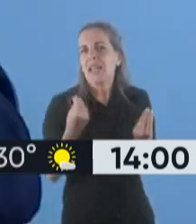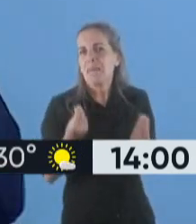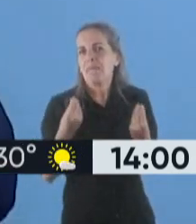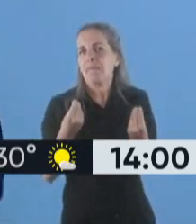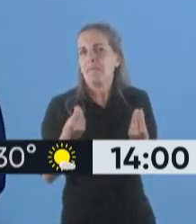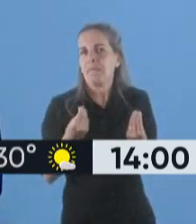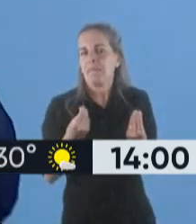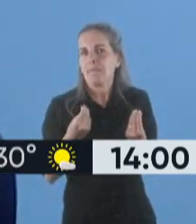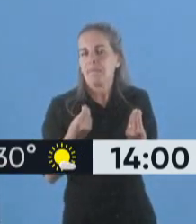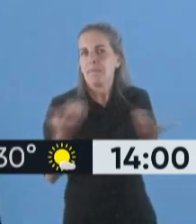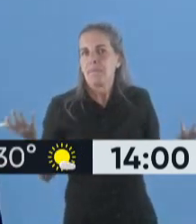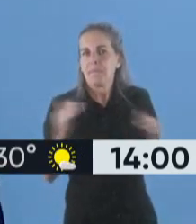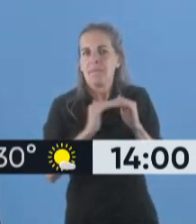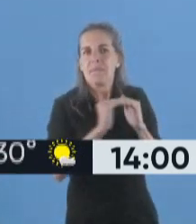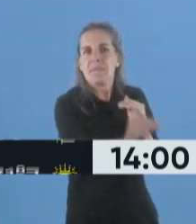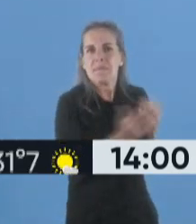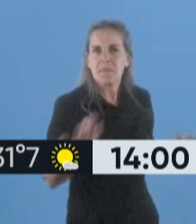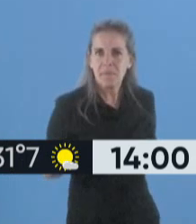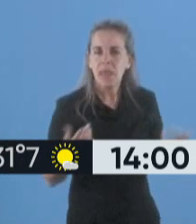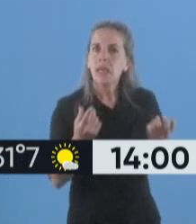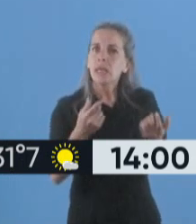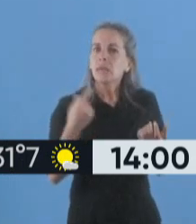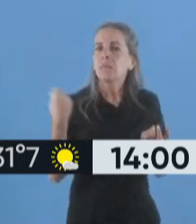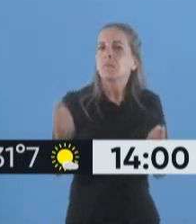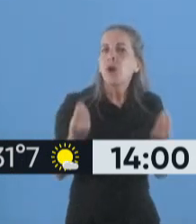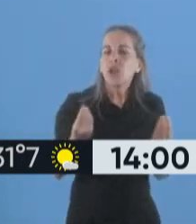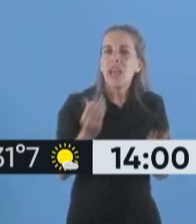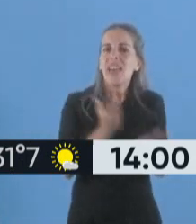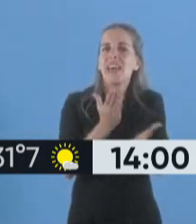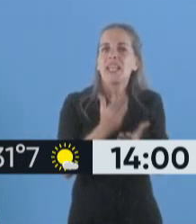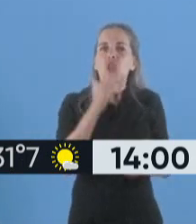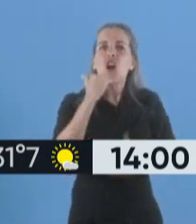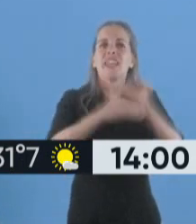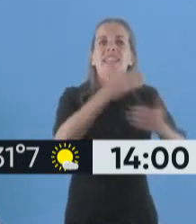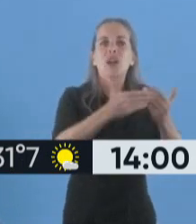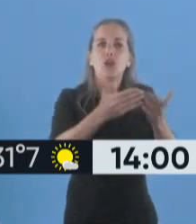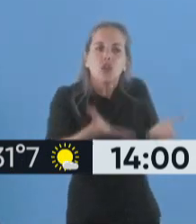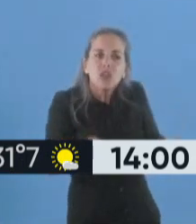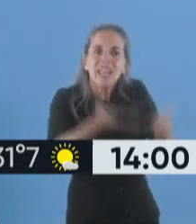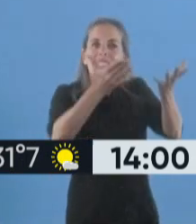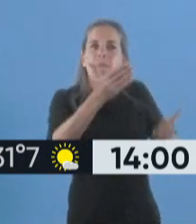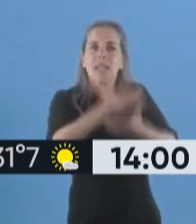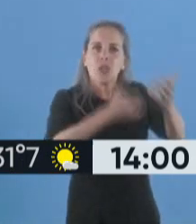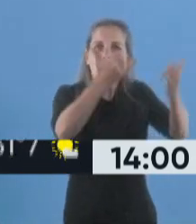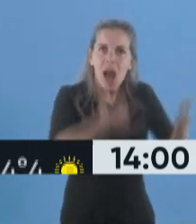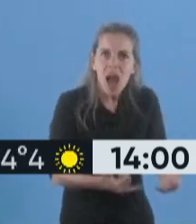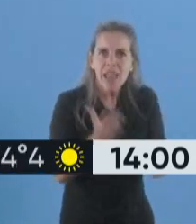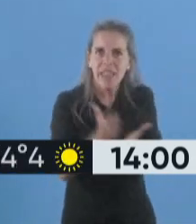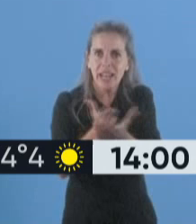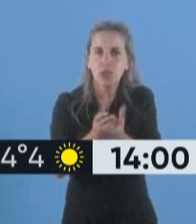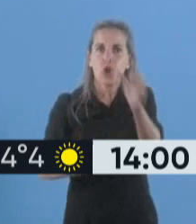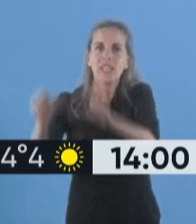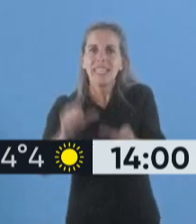Porque no es verdad que nosotros no tenemos derecho al desarrollo y al crecimiento. No es verdad que no tenemos derecho a desarrollar ciencia, tecnología e